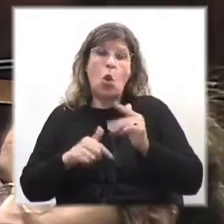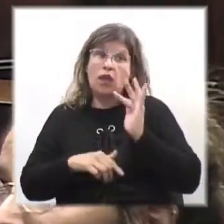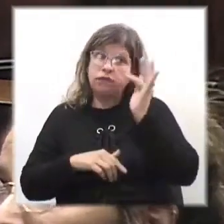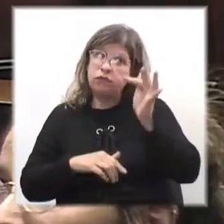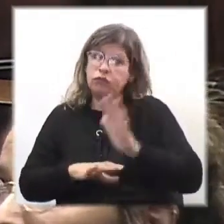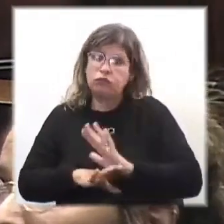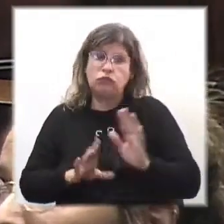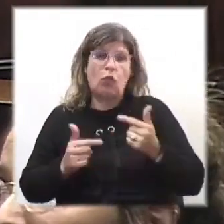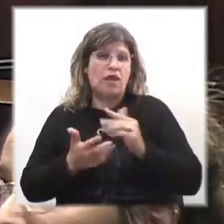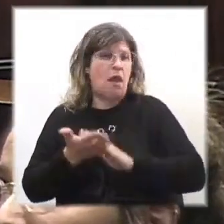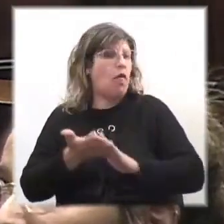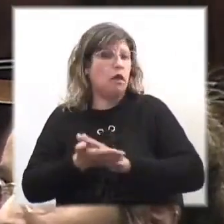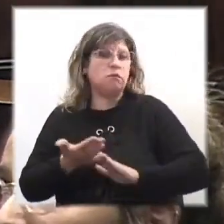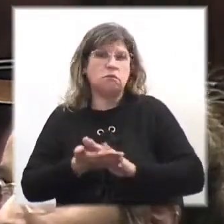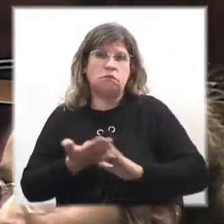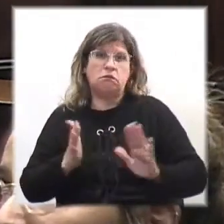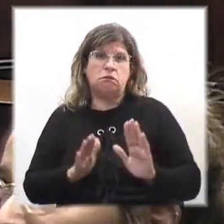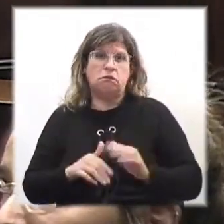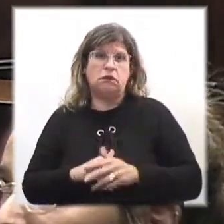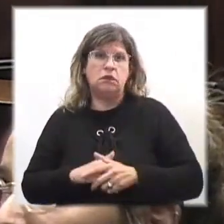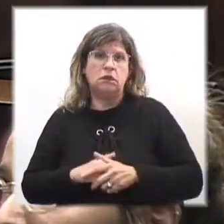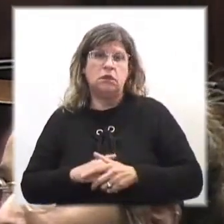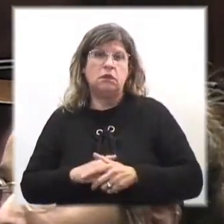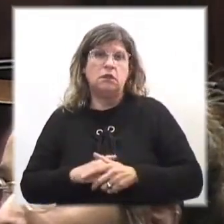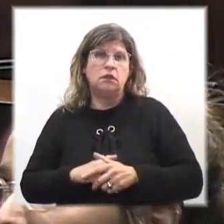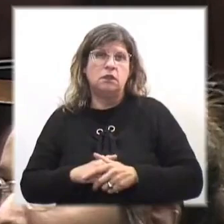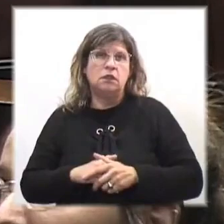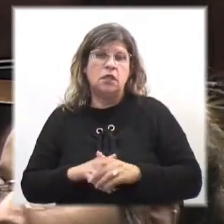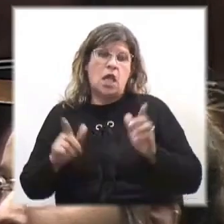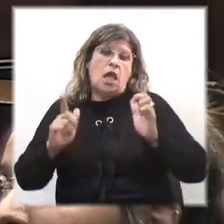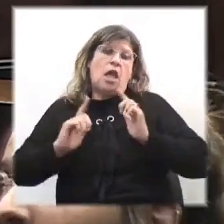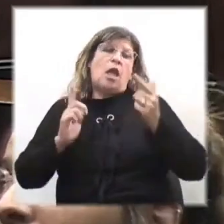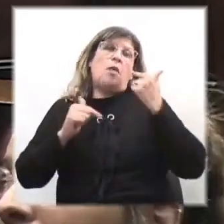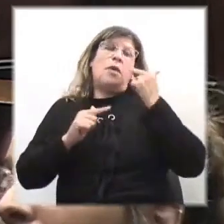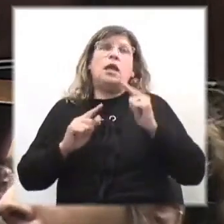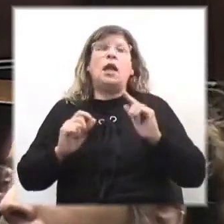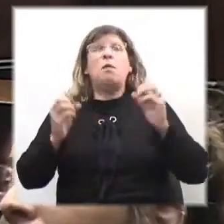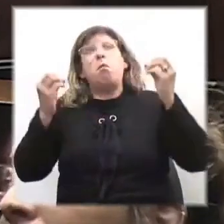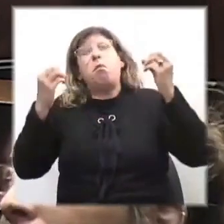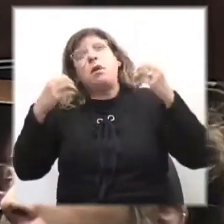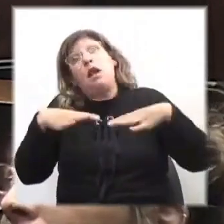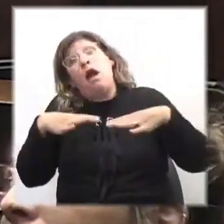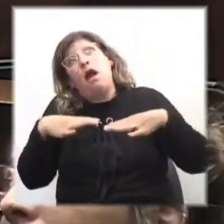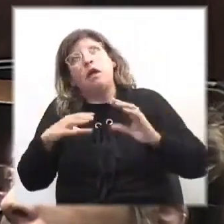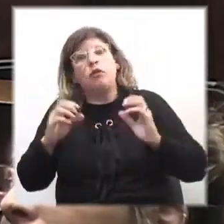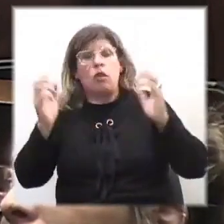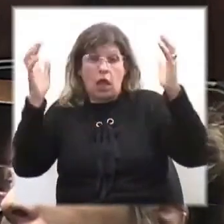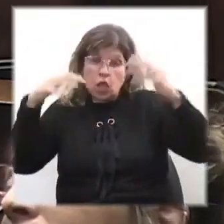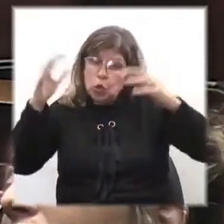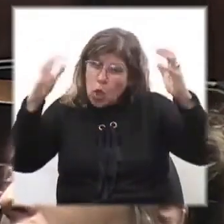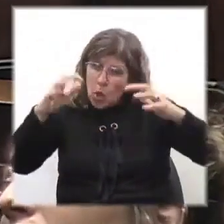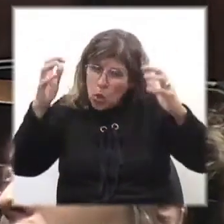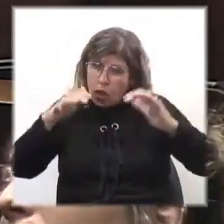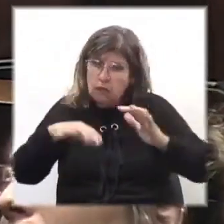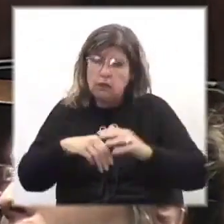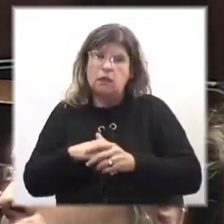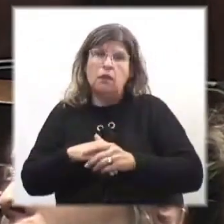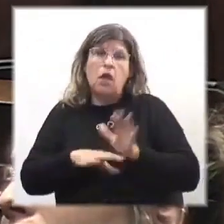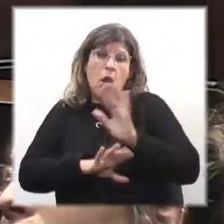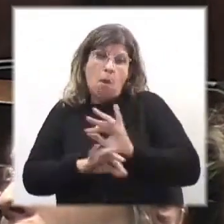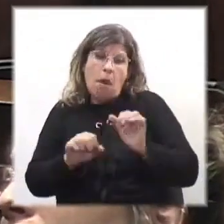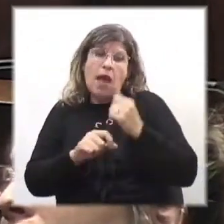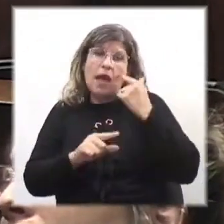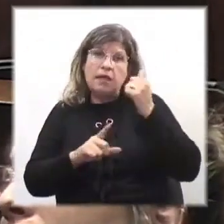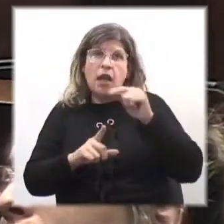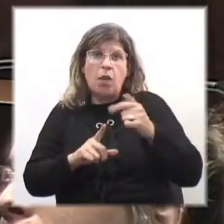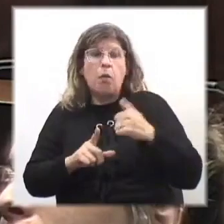proyección no hay nada esperan que se haga el milagro de que llueva para poder